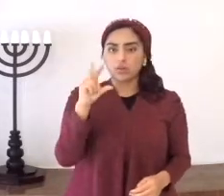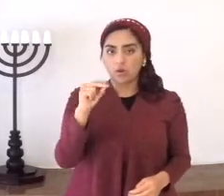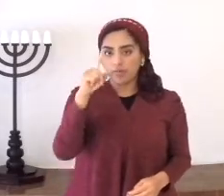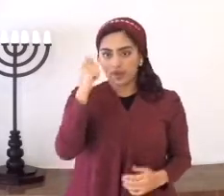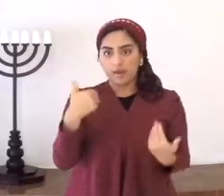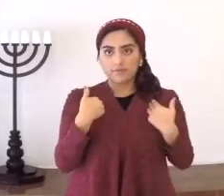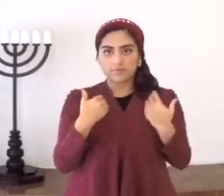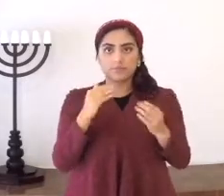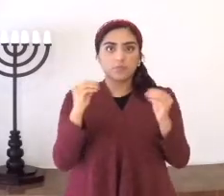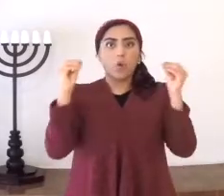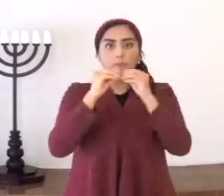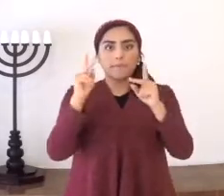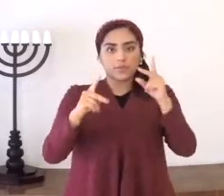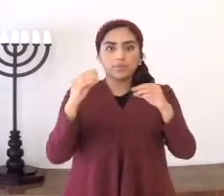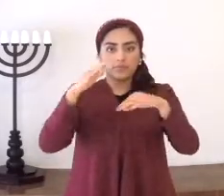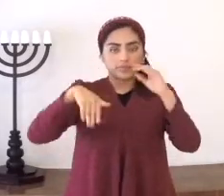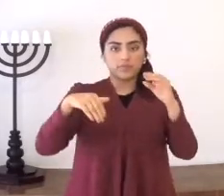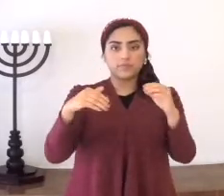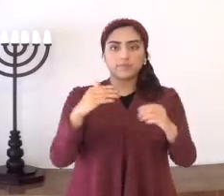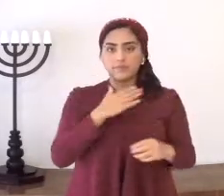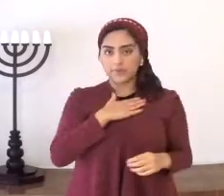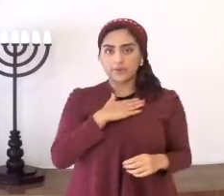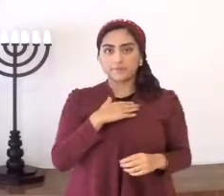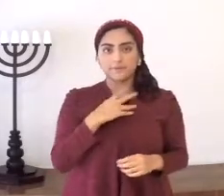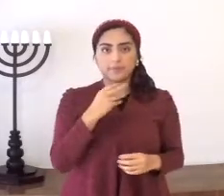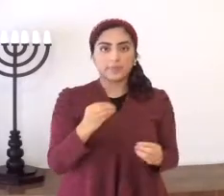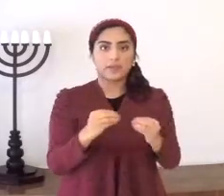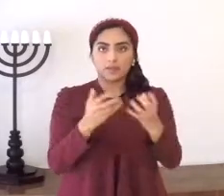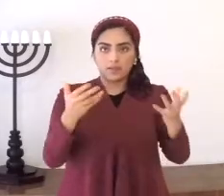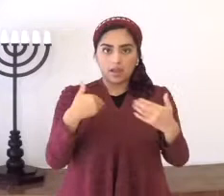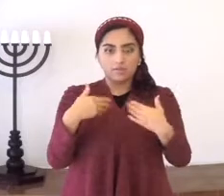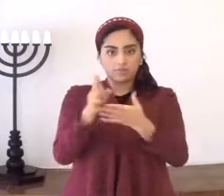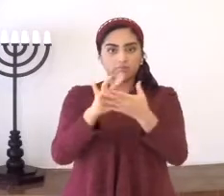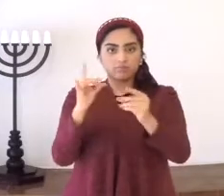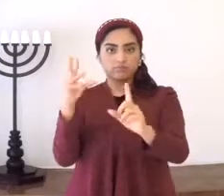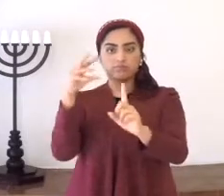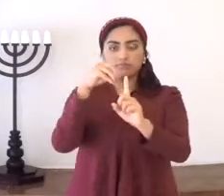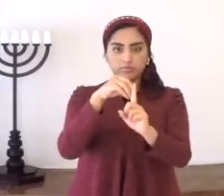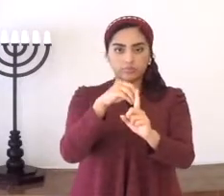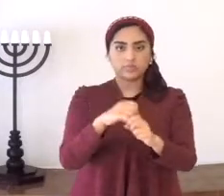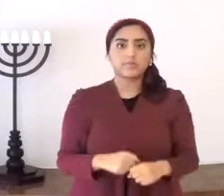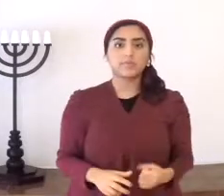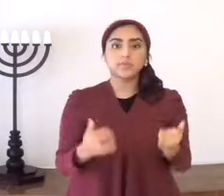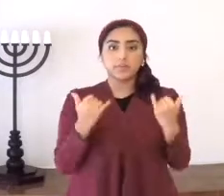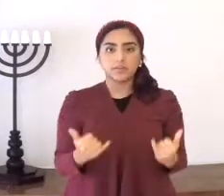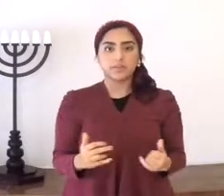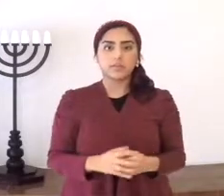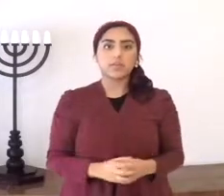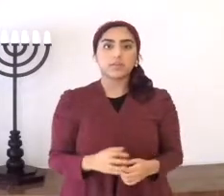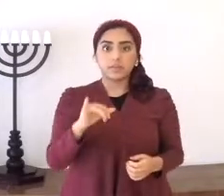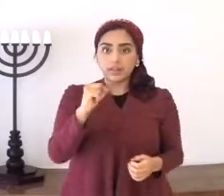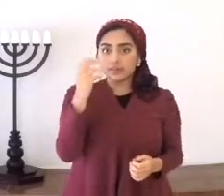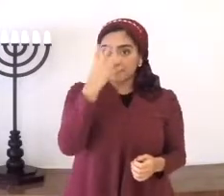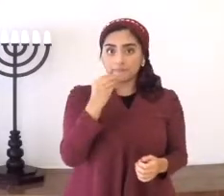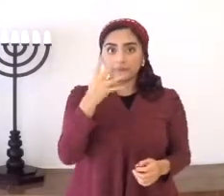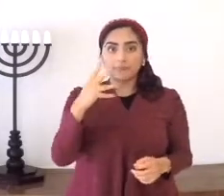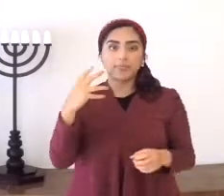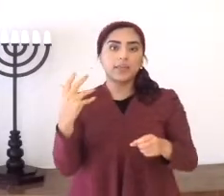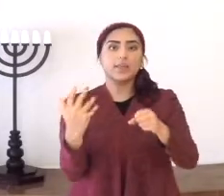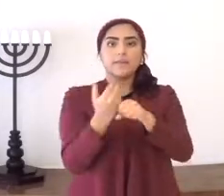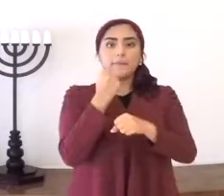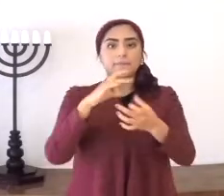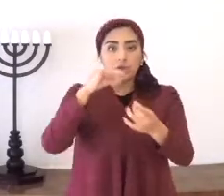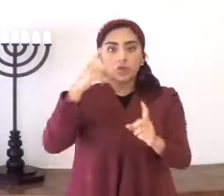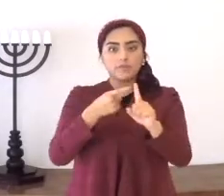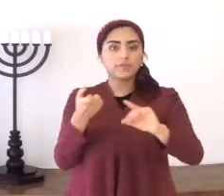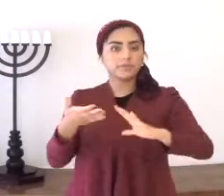mejor, porque hay gente con mucho conocimiento y mucha unción. Ahora, si es